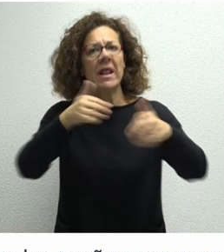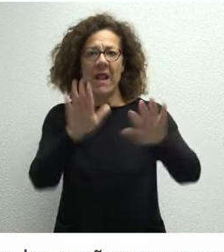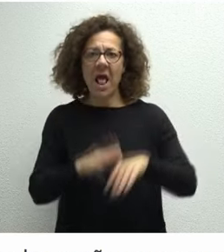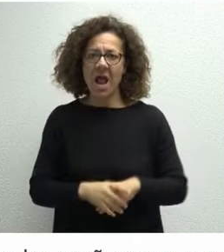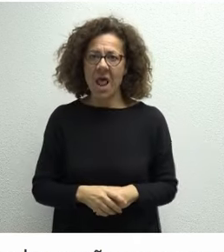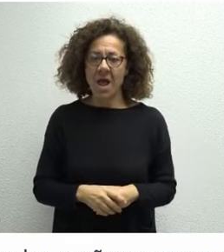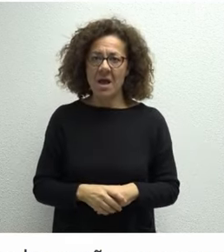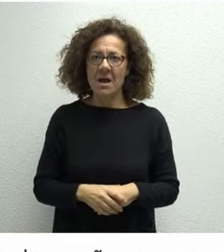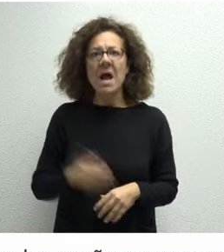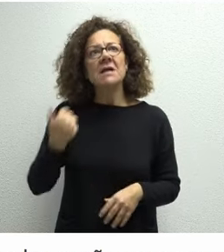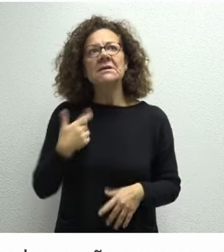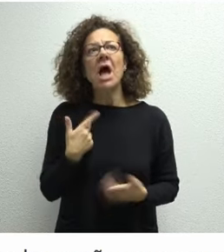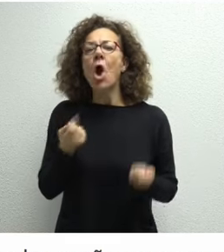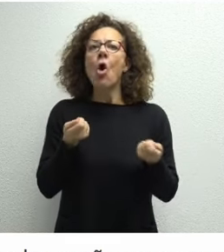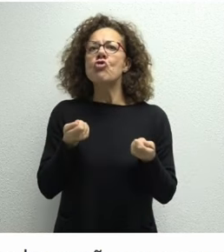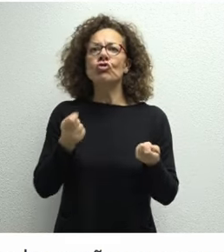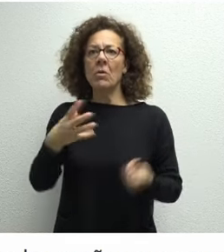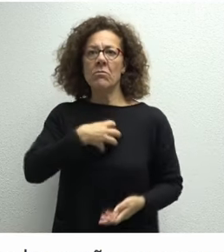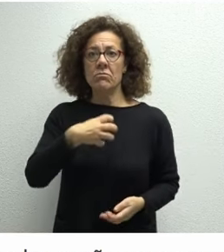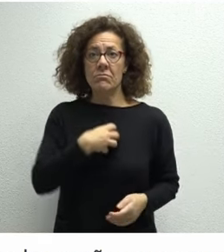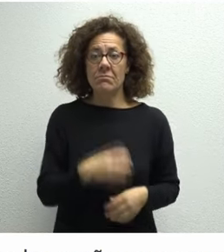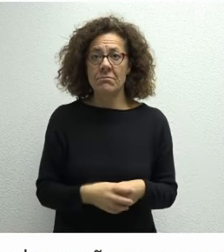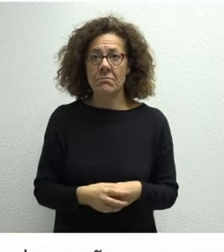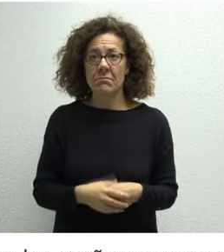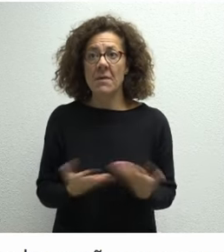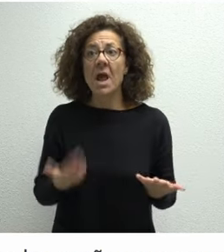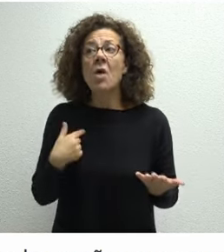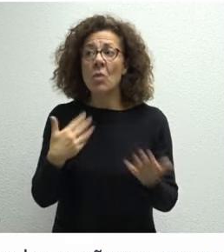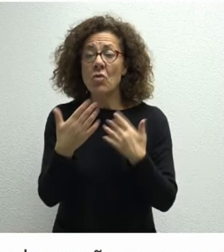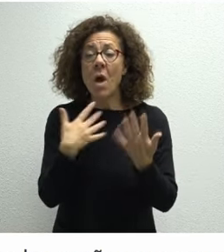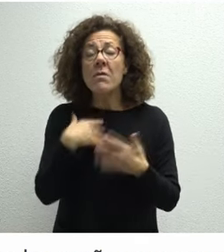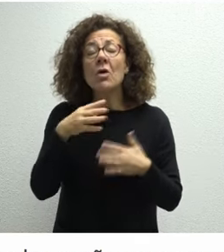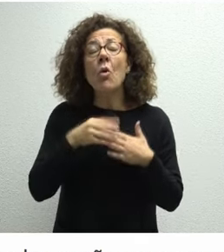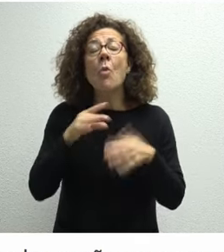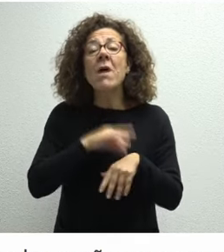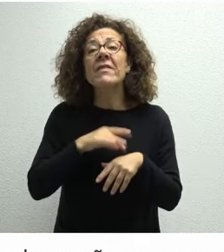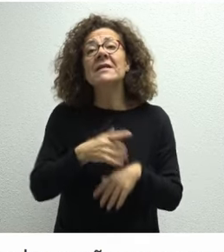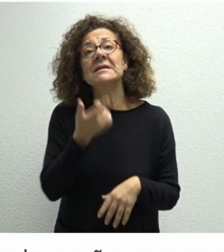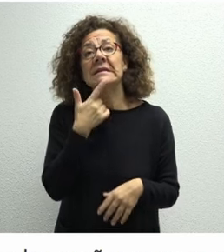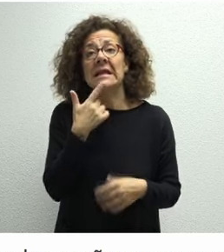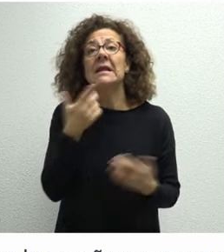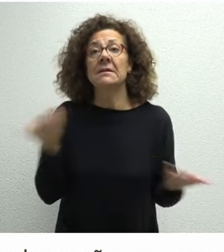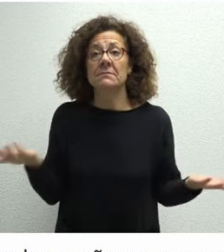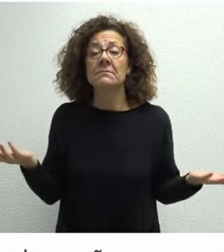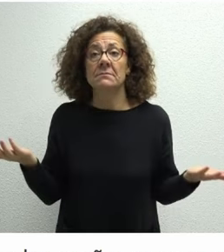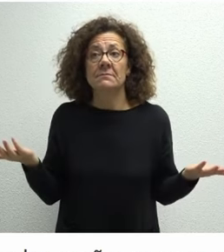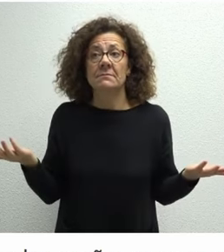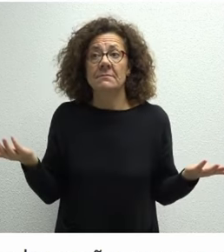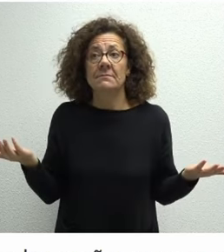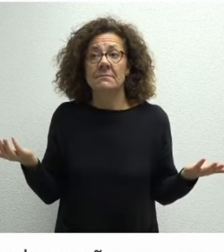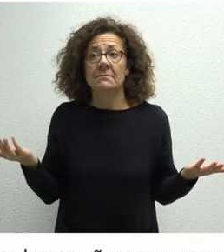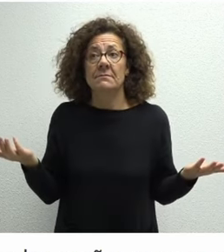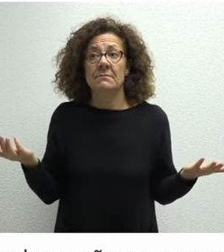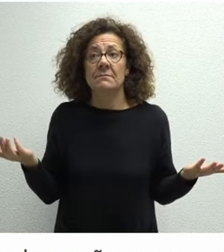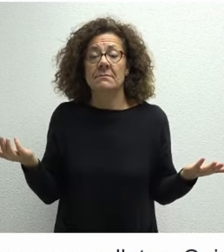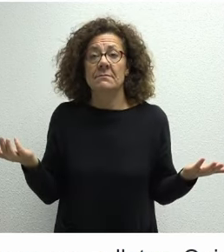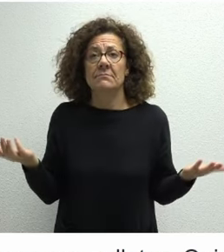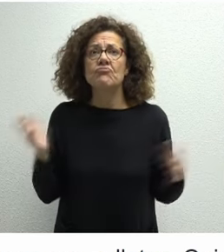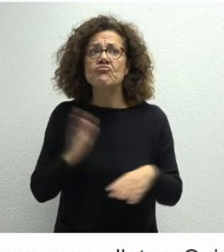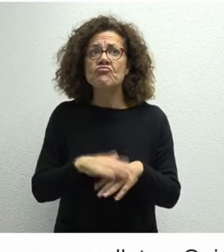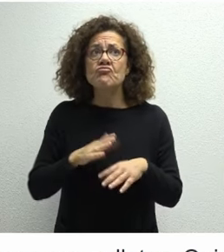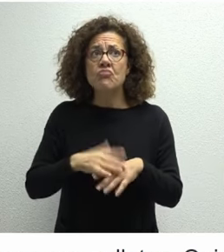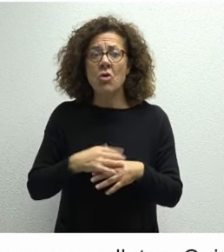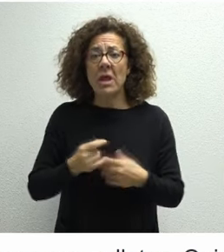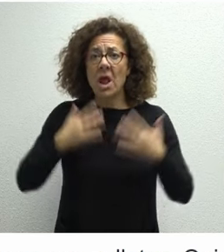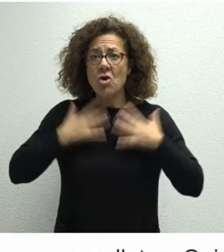gana ya no hay manera de pararlo no y cuando hablas con los pacientes lo que te dicen es que por qué tienen que